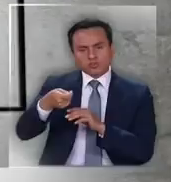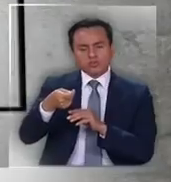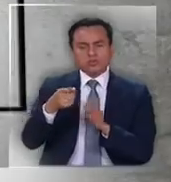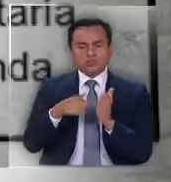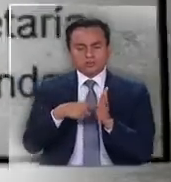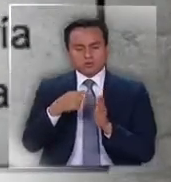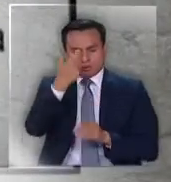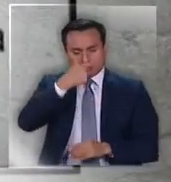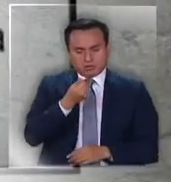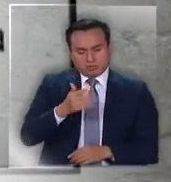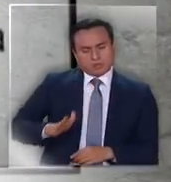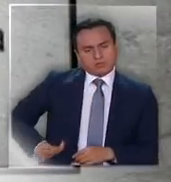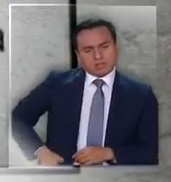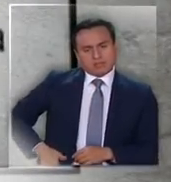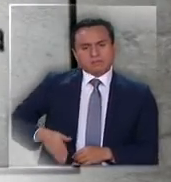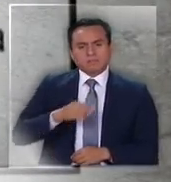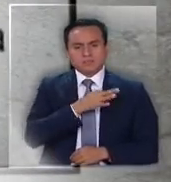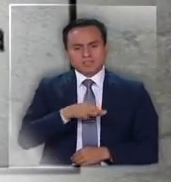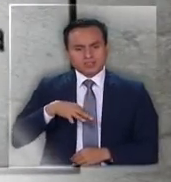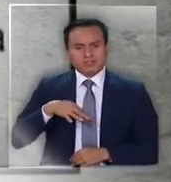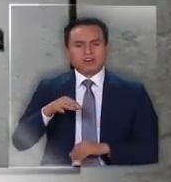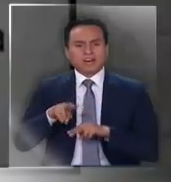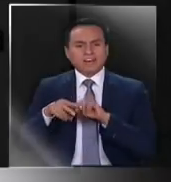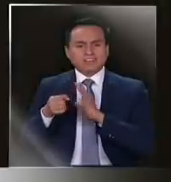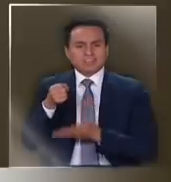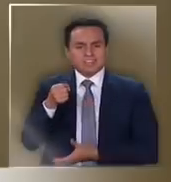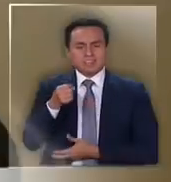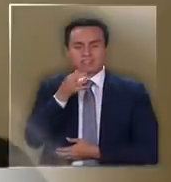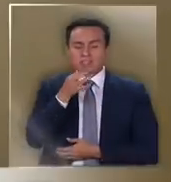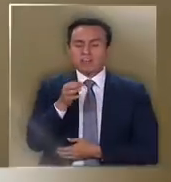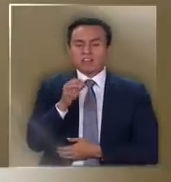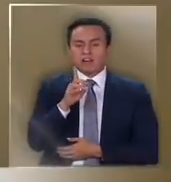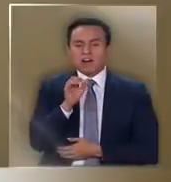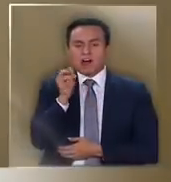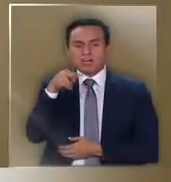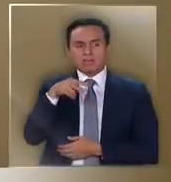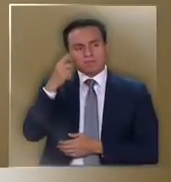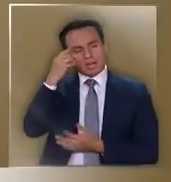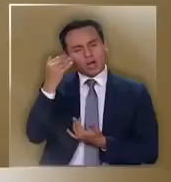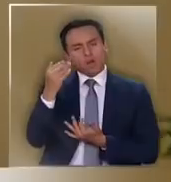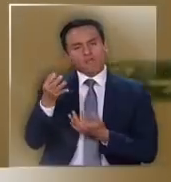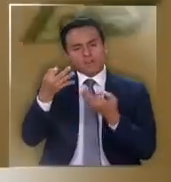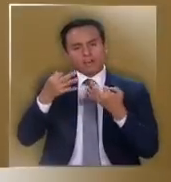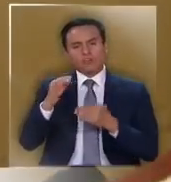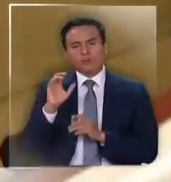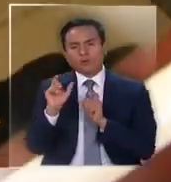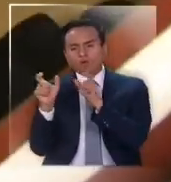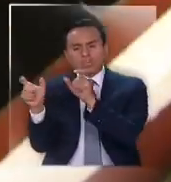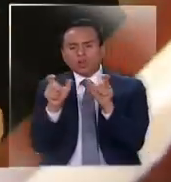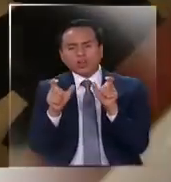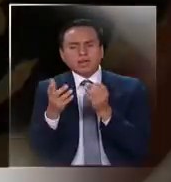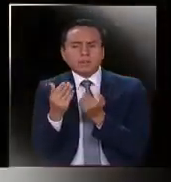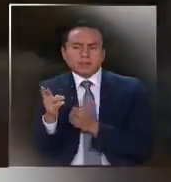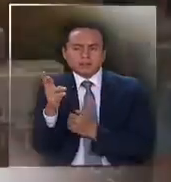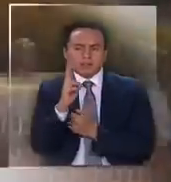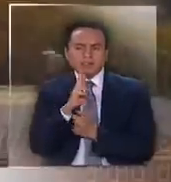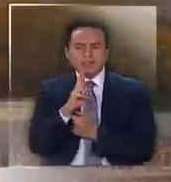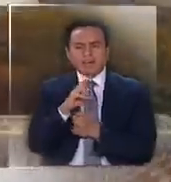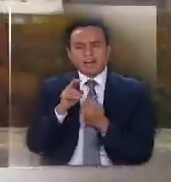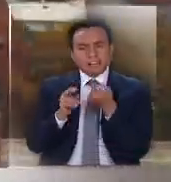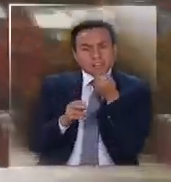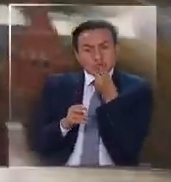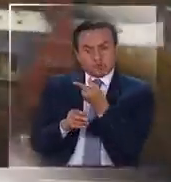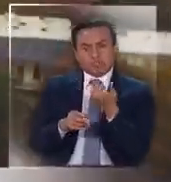dinero personal del ministro de Hacienda. De todas formas, Larraín dijo que espera confiado el dictamen de la Contraloría luego de la denuncia